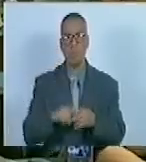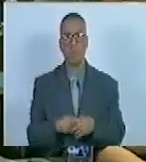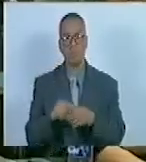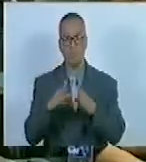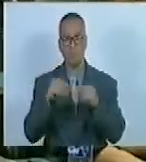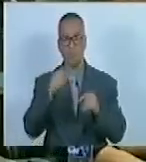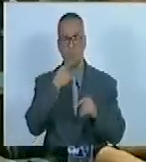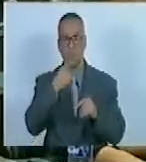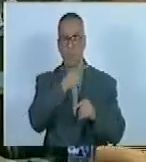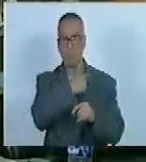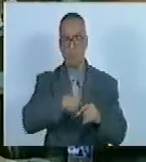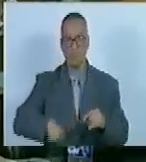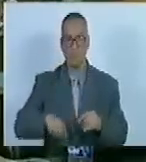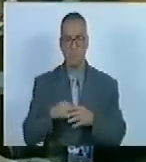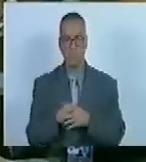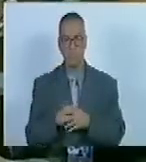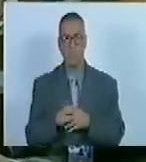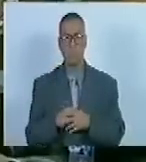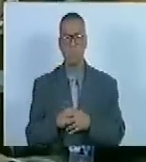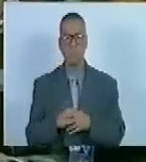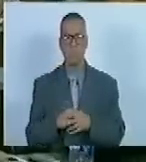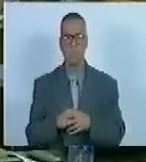Es todo, ciudadano presidente.